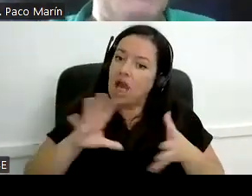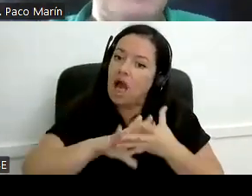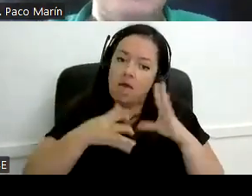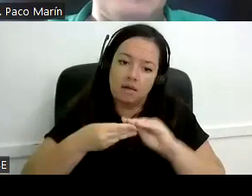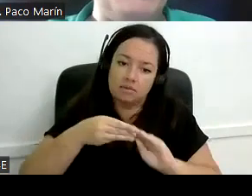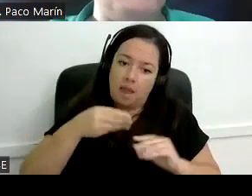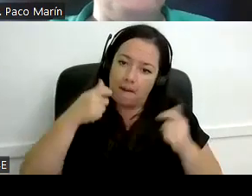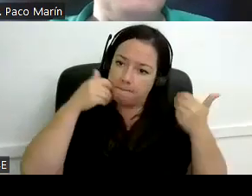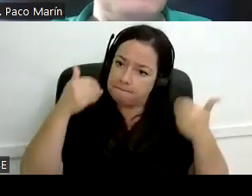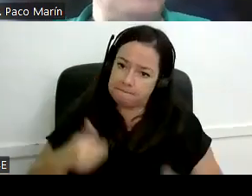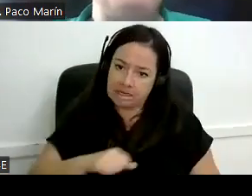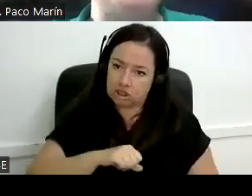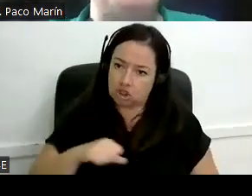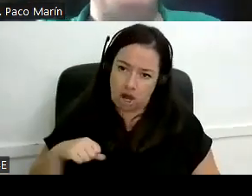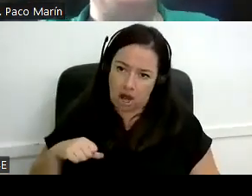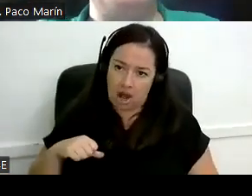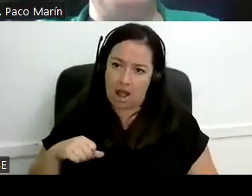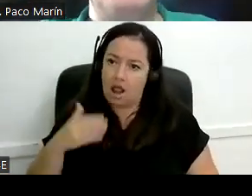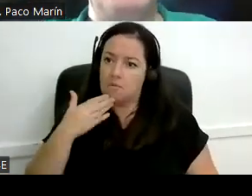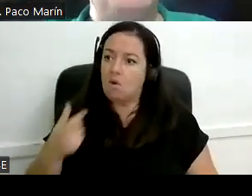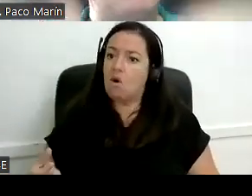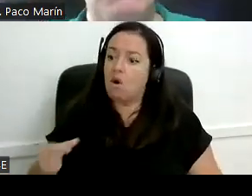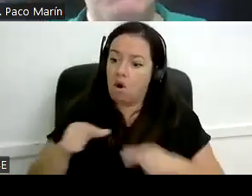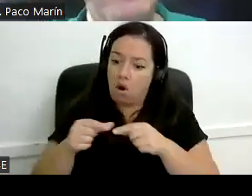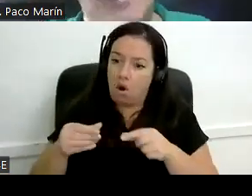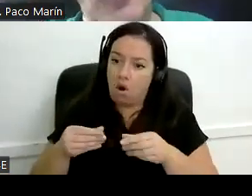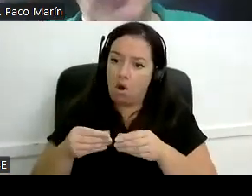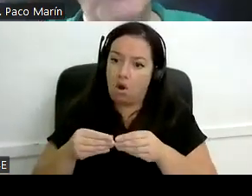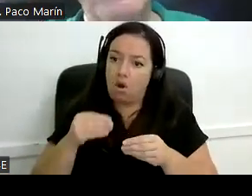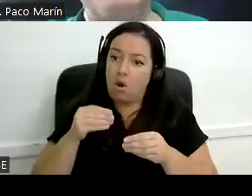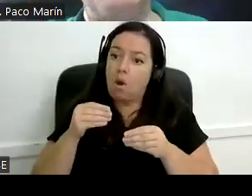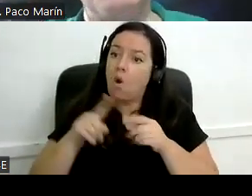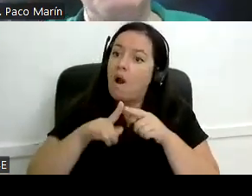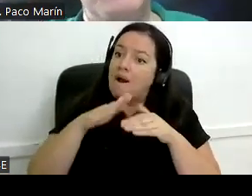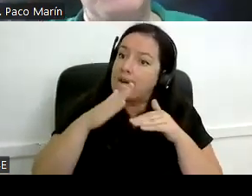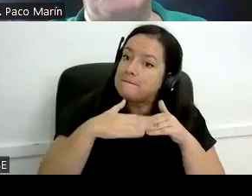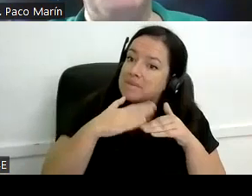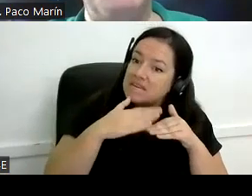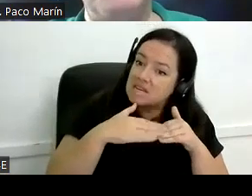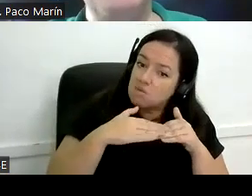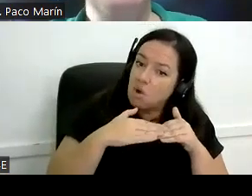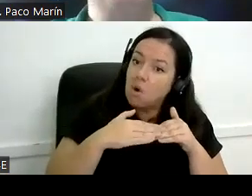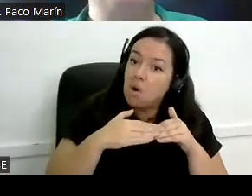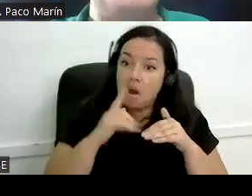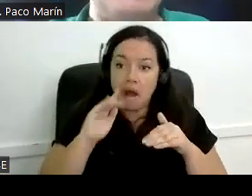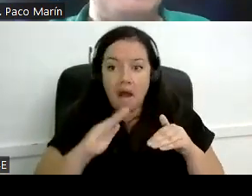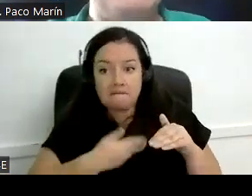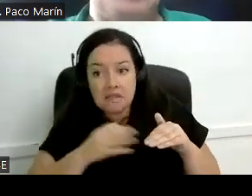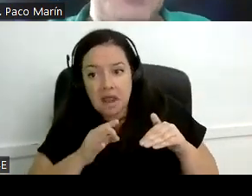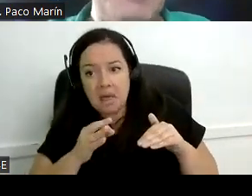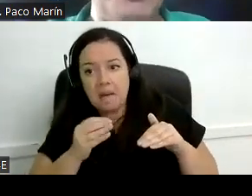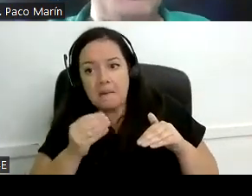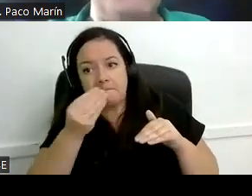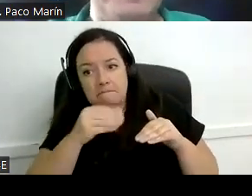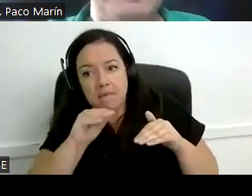persona, al peso, y no comenzar con una dosis, o sea, comenzar con la dosis más bajita posible, ver si le produce efecto, subirla